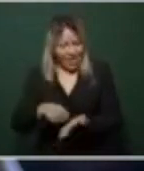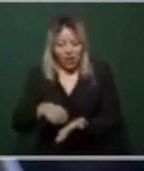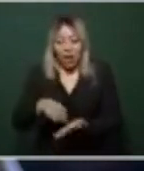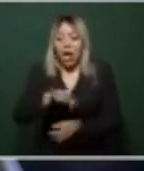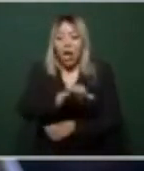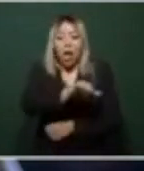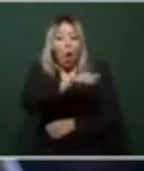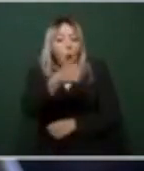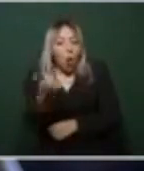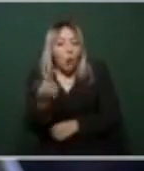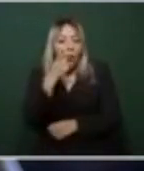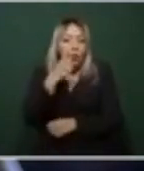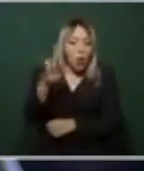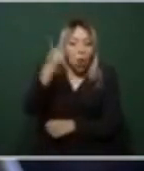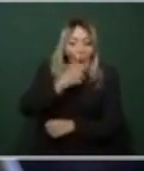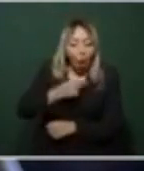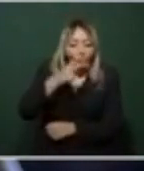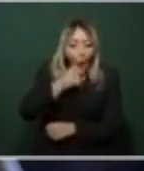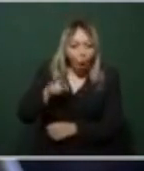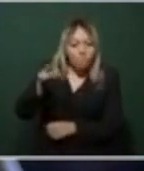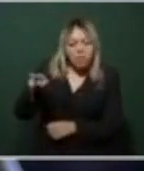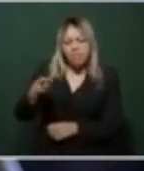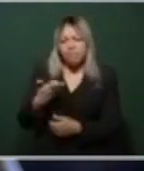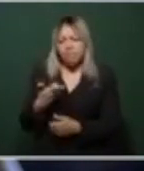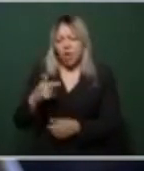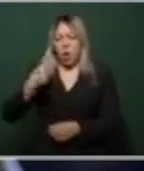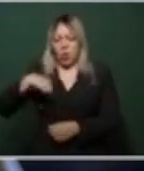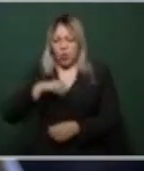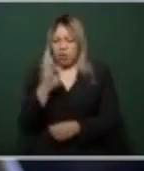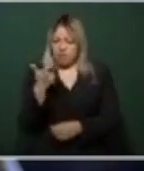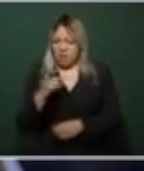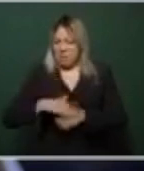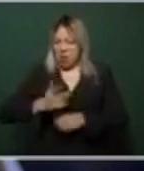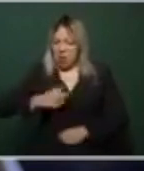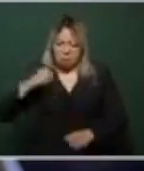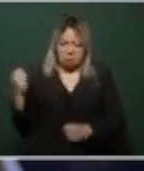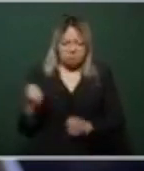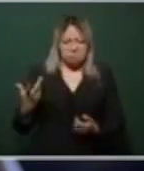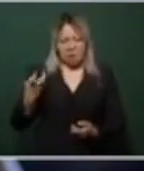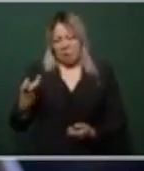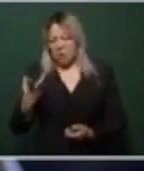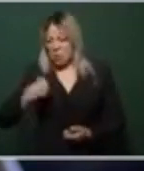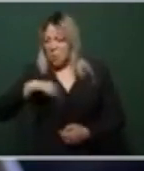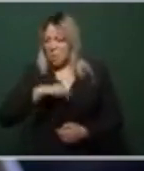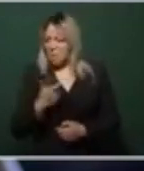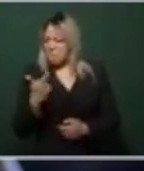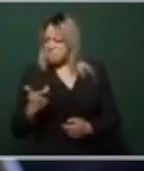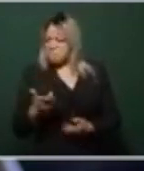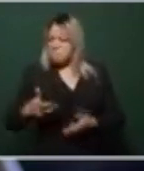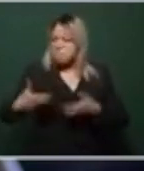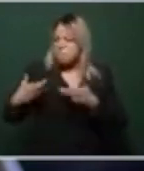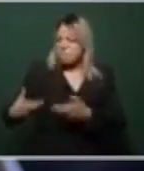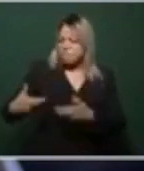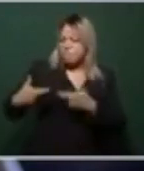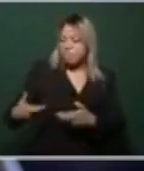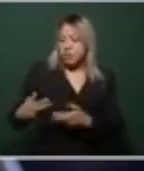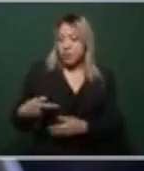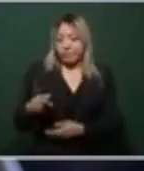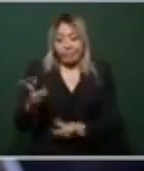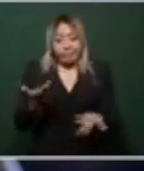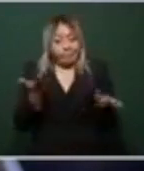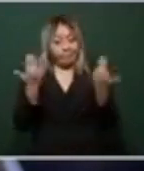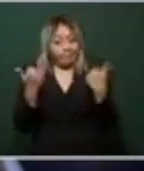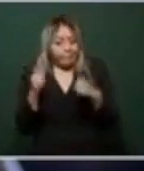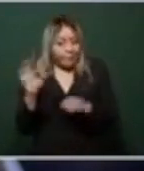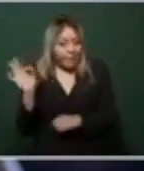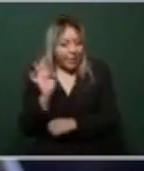somos chingones. Esa es la palabra que él utiliza, somos chingones, somos fregones y por eso nuestras arcas están así de infladas. Pero bueno, esperemos